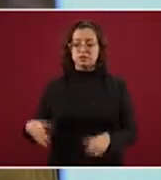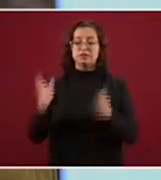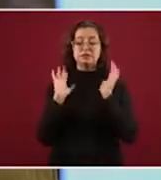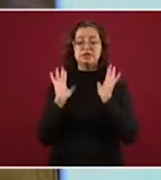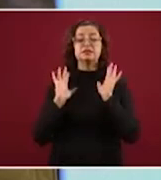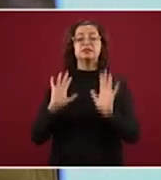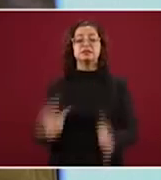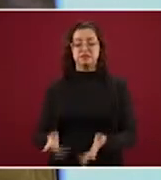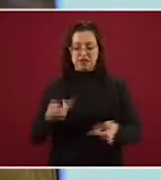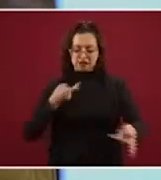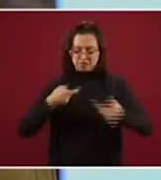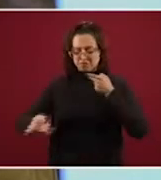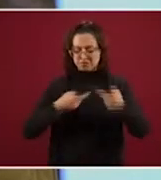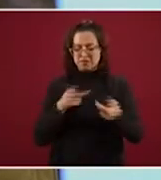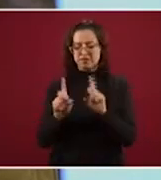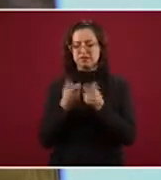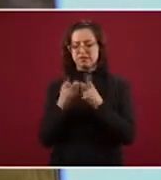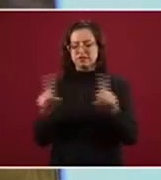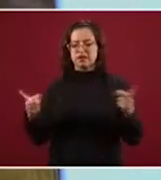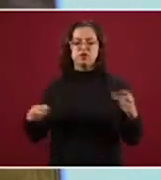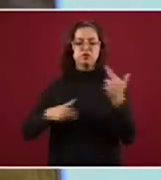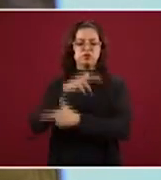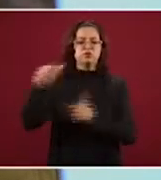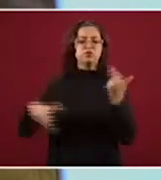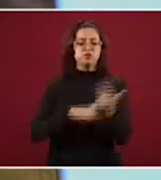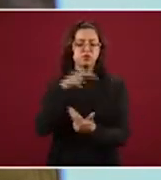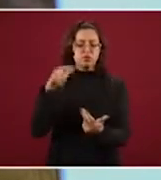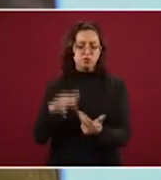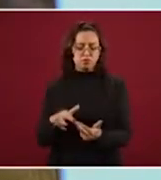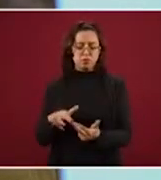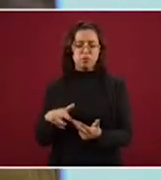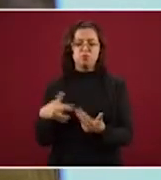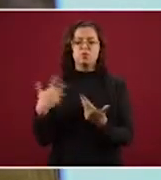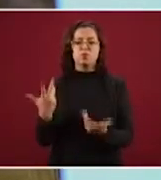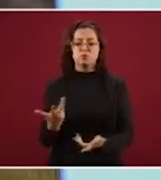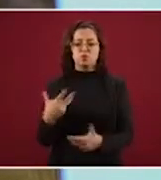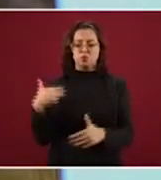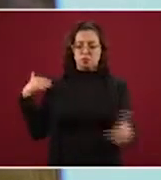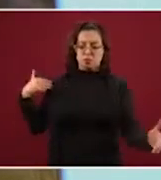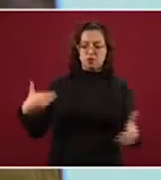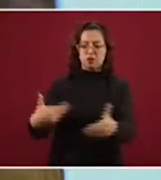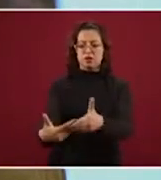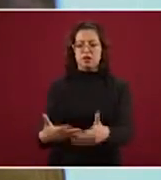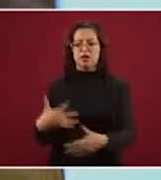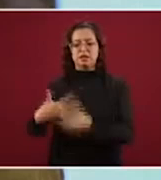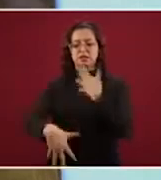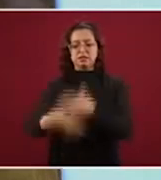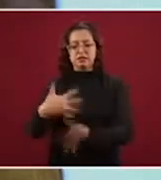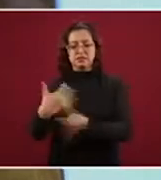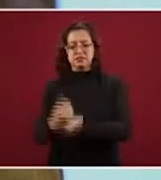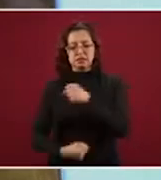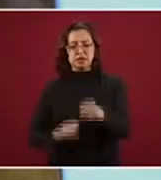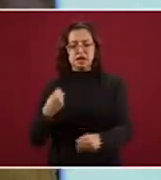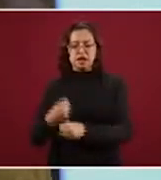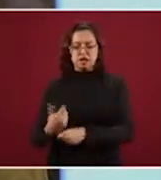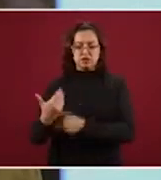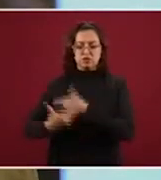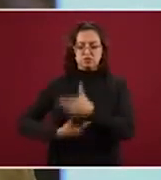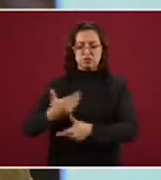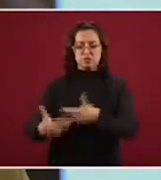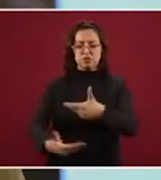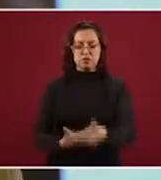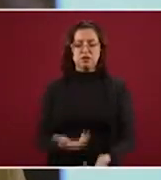desarrollo regional que va se va a realizar en 15 años incluso ya tienen ya lo legisla